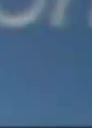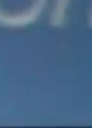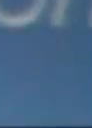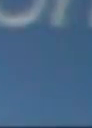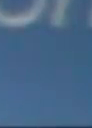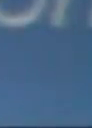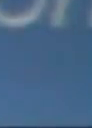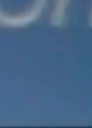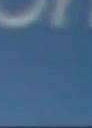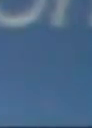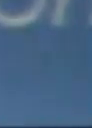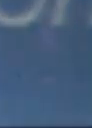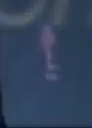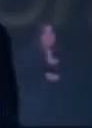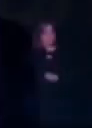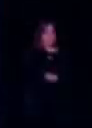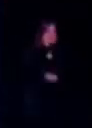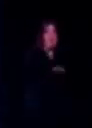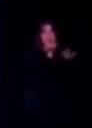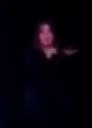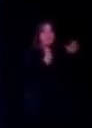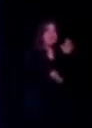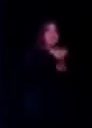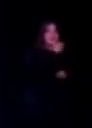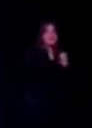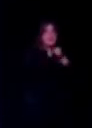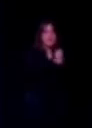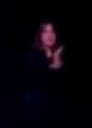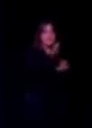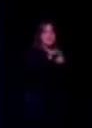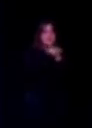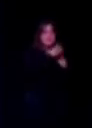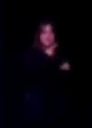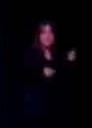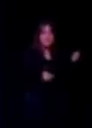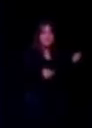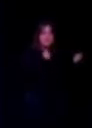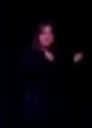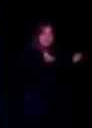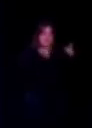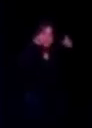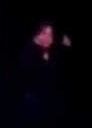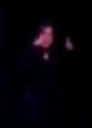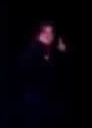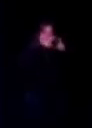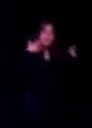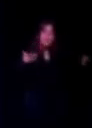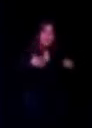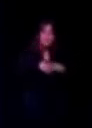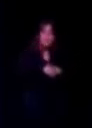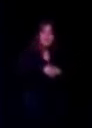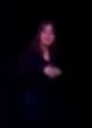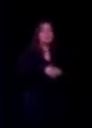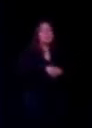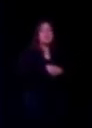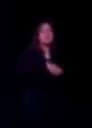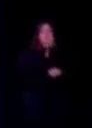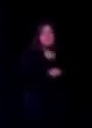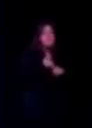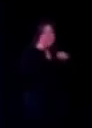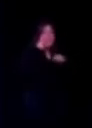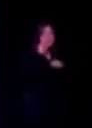y vamos a oficinas, pero la situación es muy distinta. ¿Para qué? Pues quizá más que para eso, que también, para producir, para